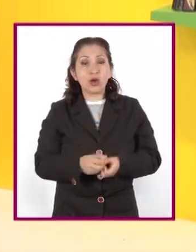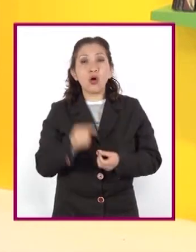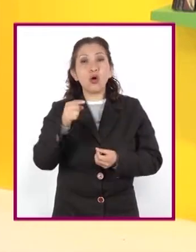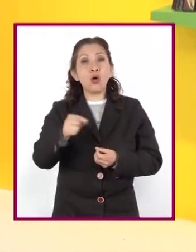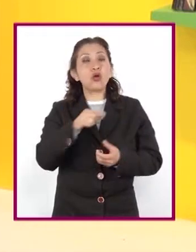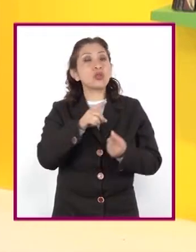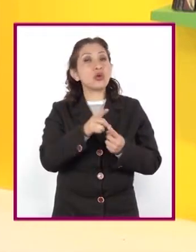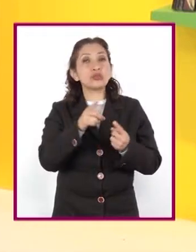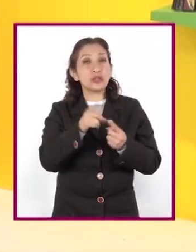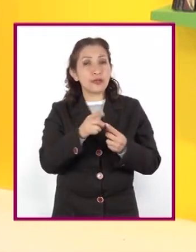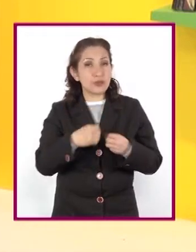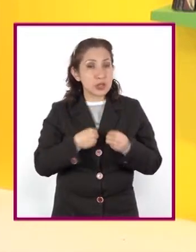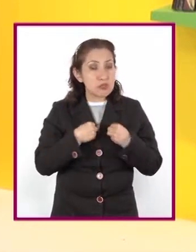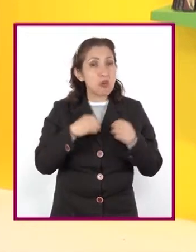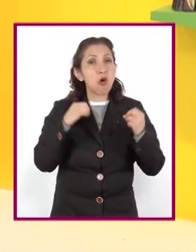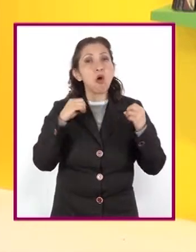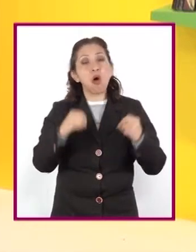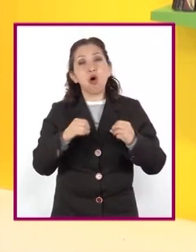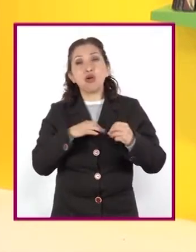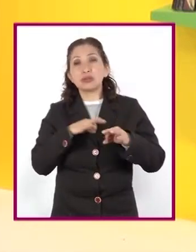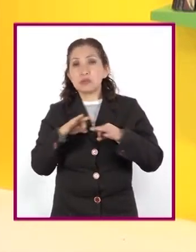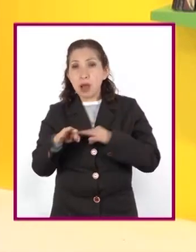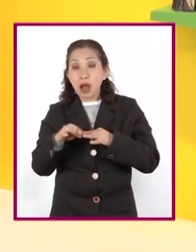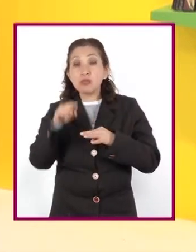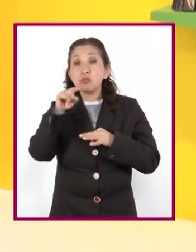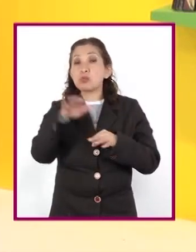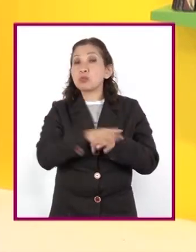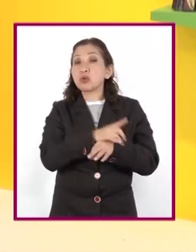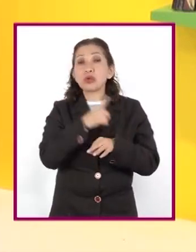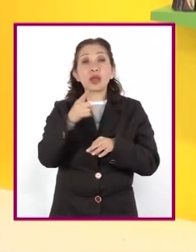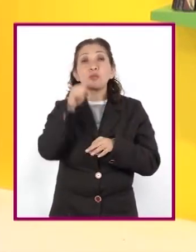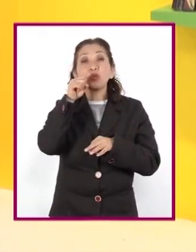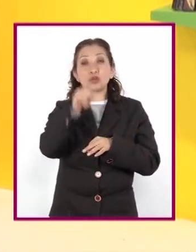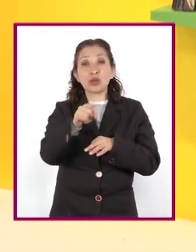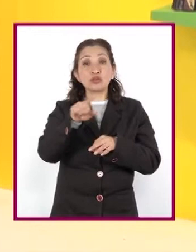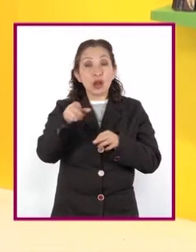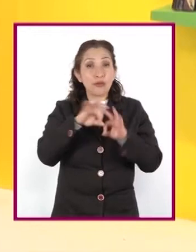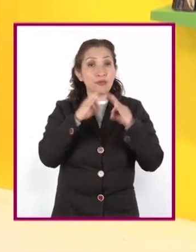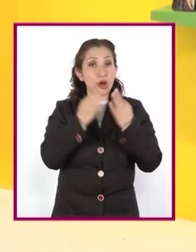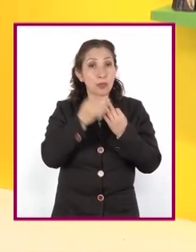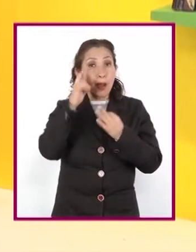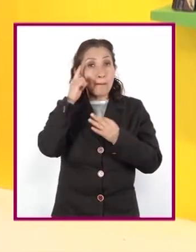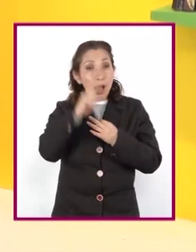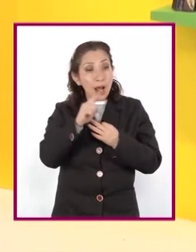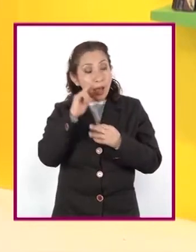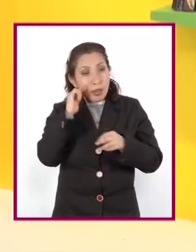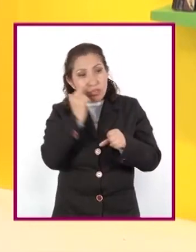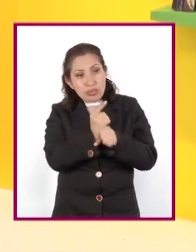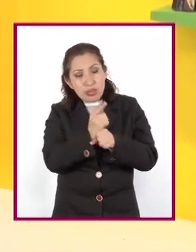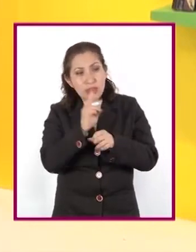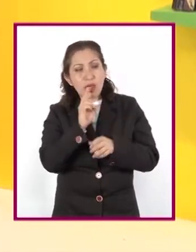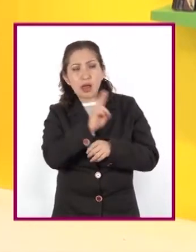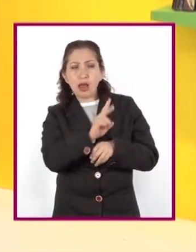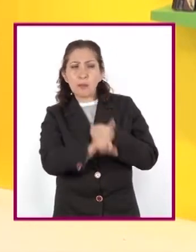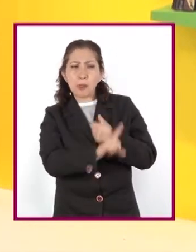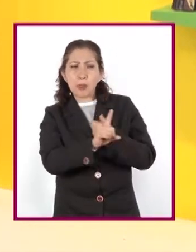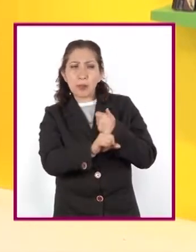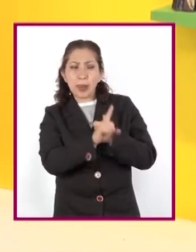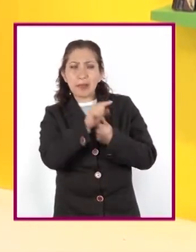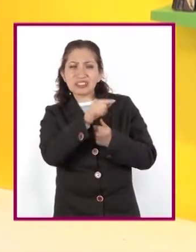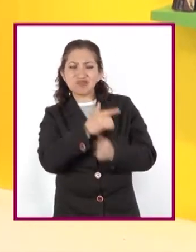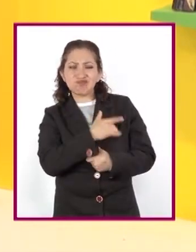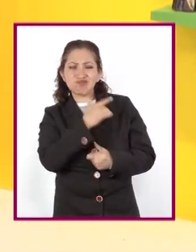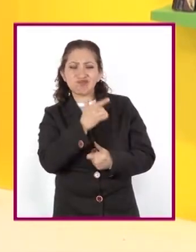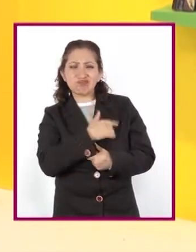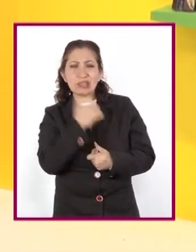desenvuelven, sobre todo porque representa una opción para identificar situaciones o problemáticas que les generen